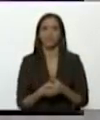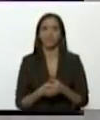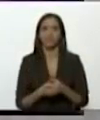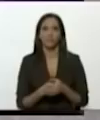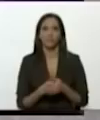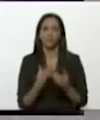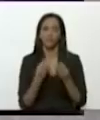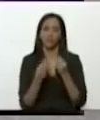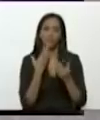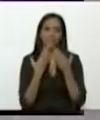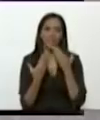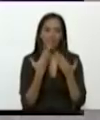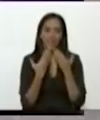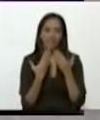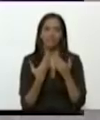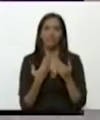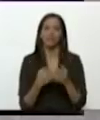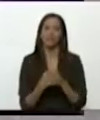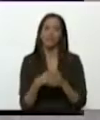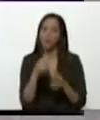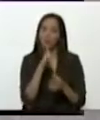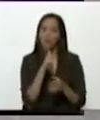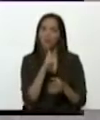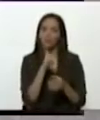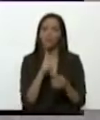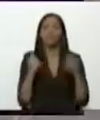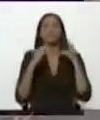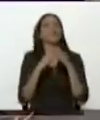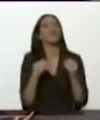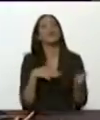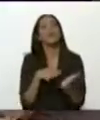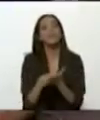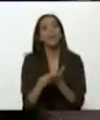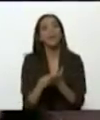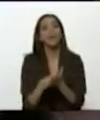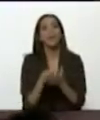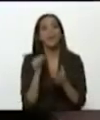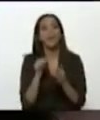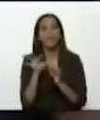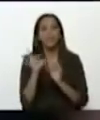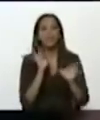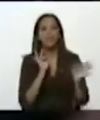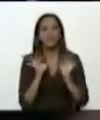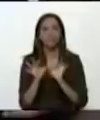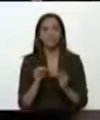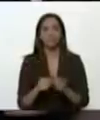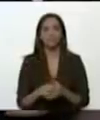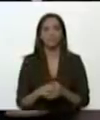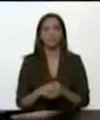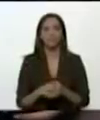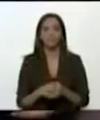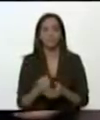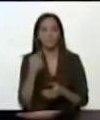Muchas gracias, Erika. Pues la información muy a detalle de todo lo que sucedió y sobre todo estas pesquisas que hoy se dan a conocer. Mira,